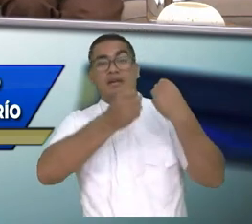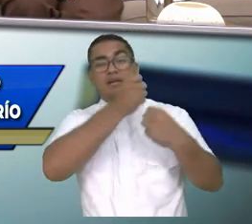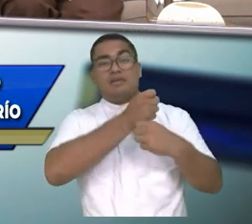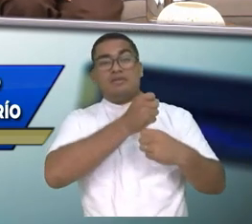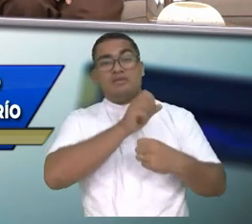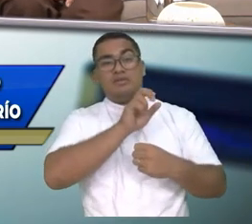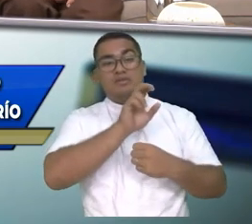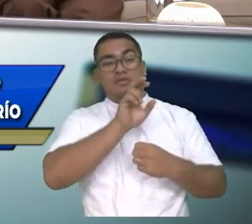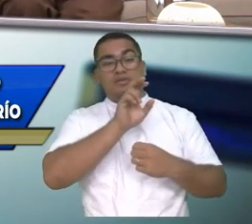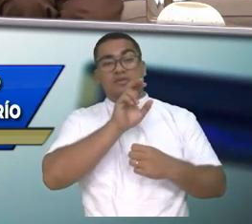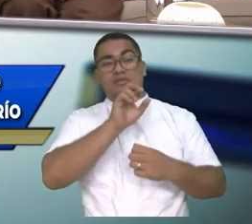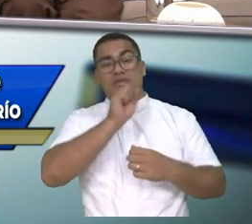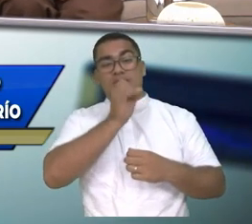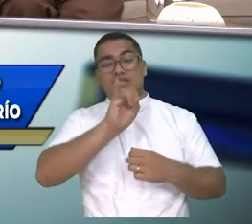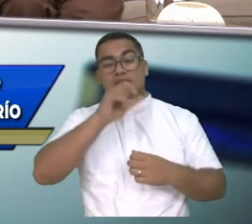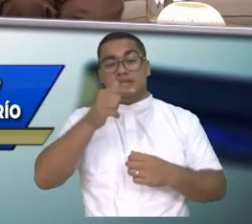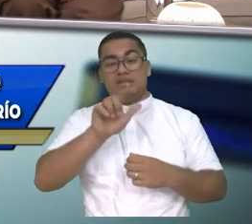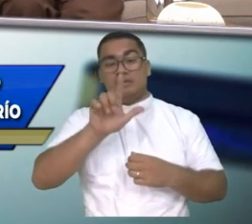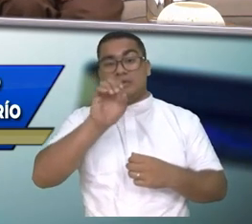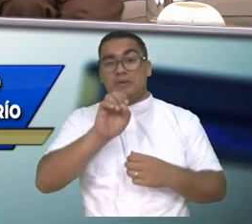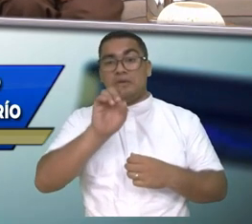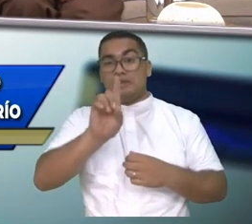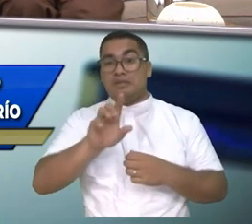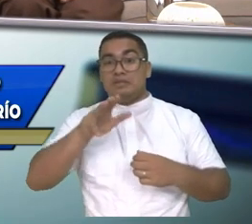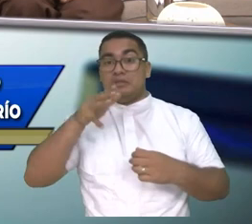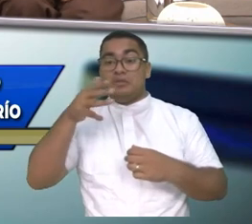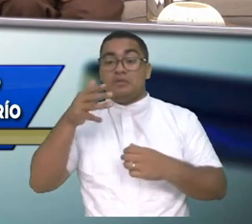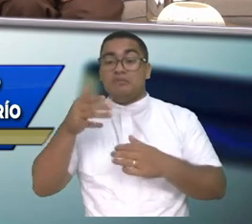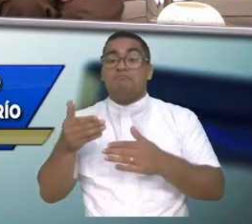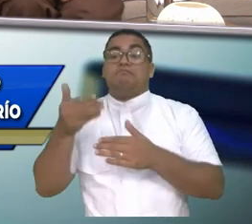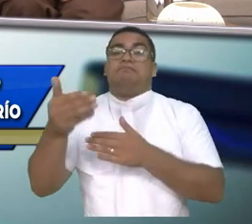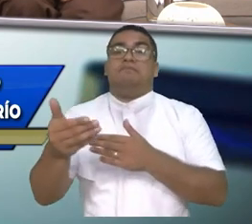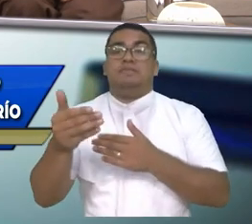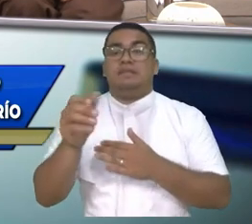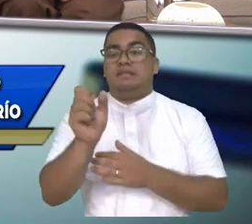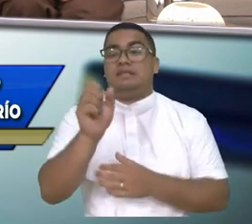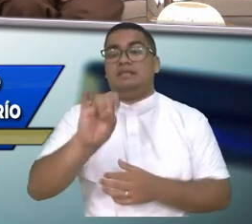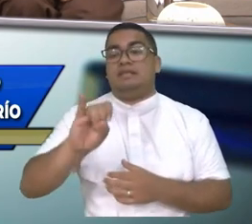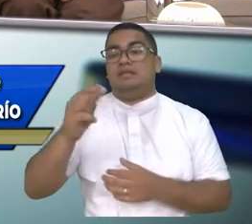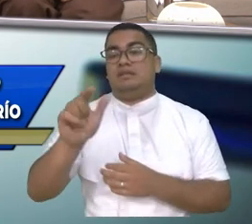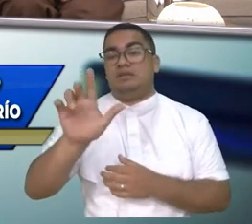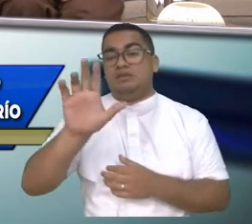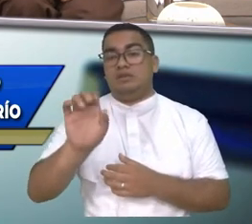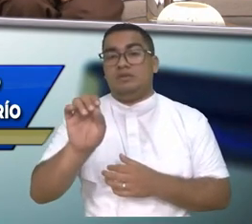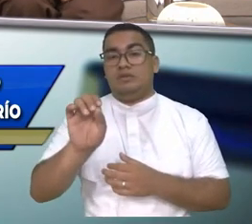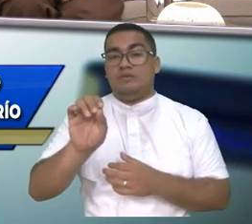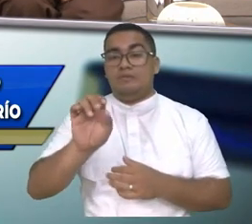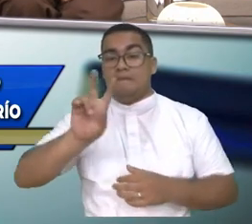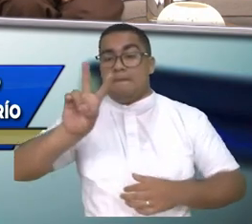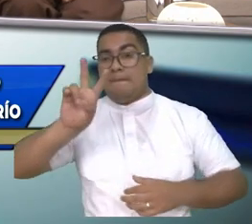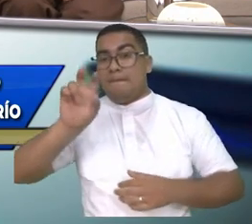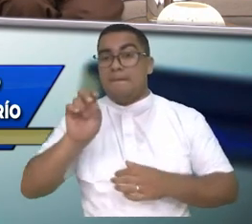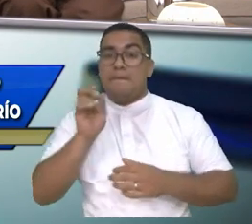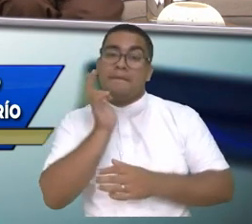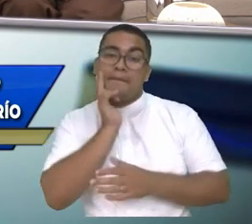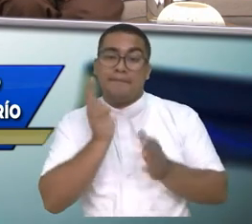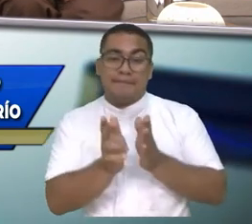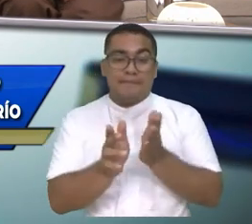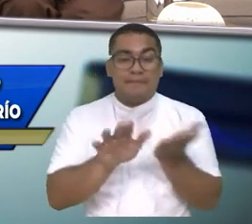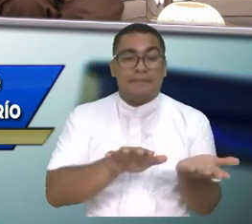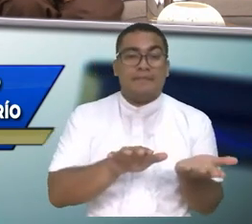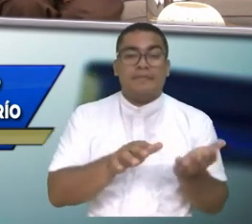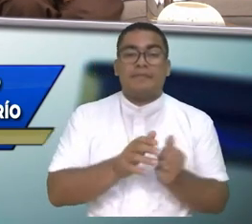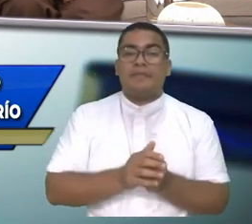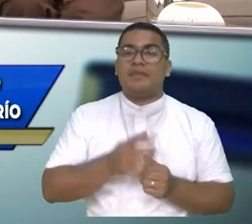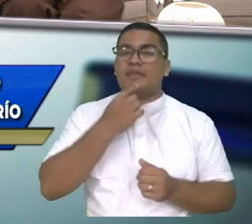principios del siglo XX cuando falleció. Rubén Darío, como dijo Salomón